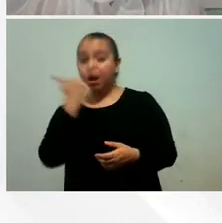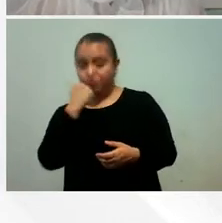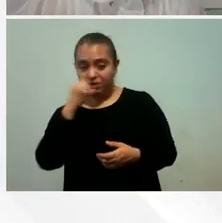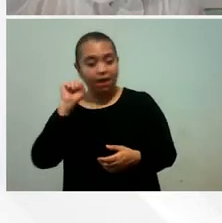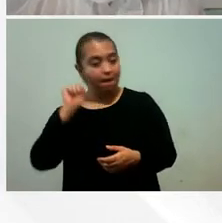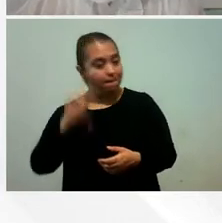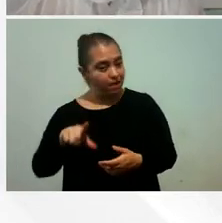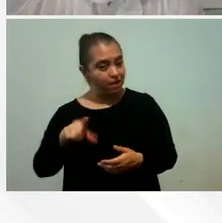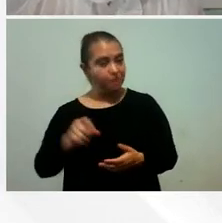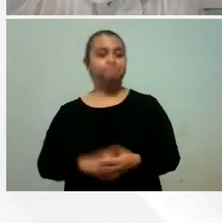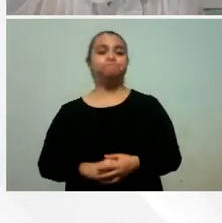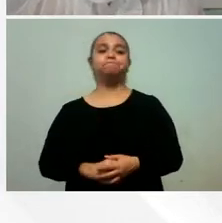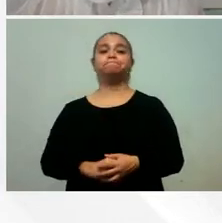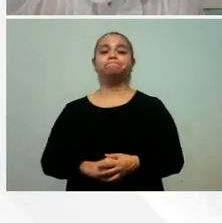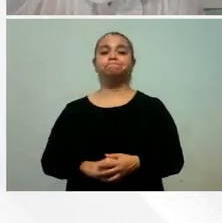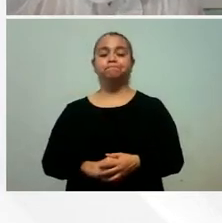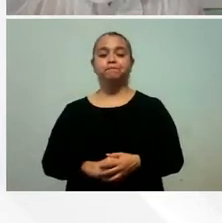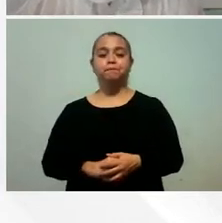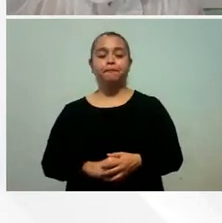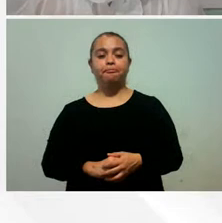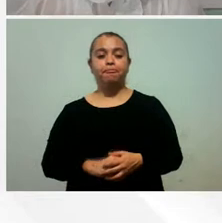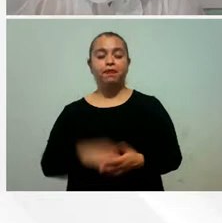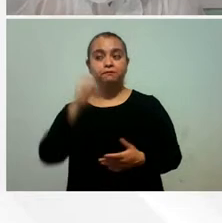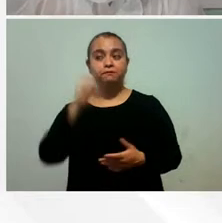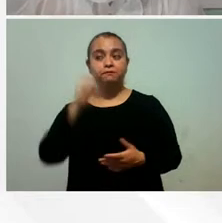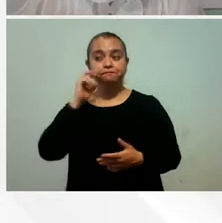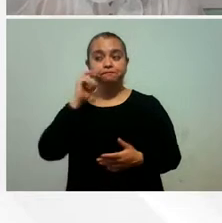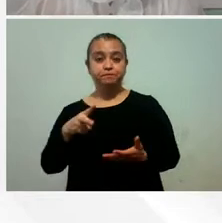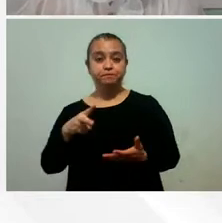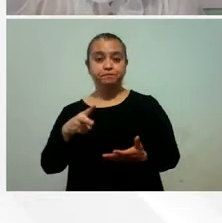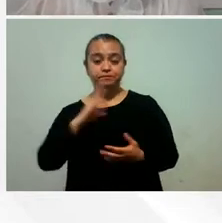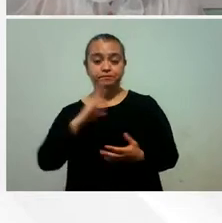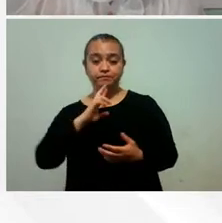Ok, vamos a ver si ya tenemos por aquí algunas respuestas.